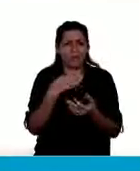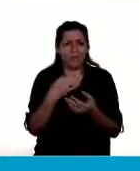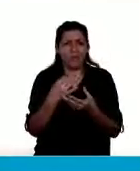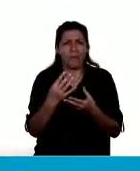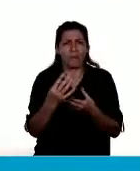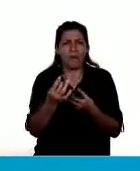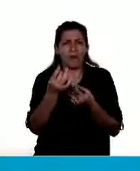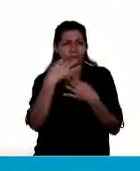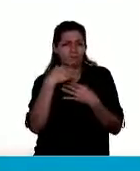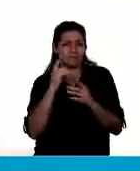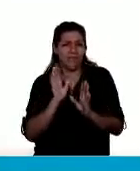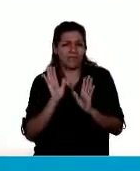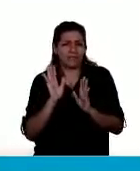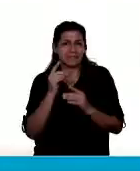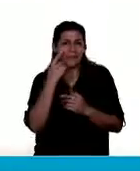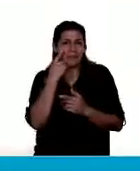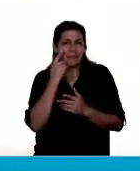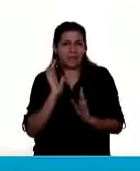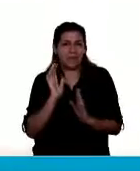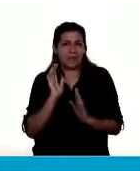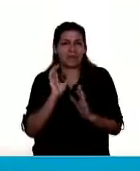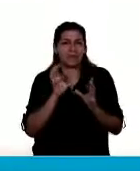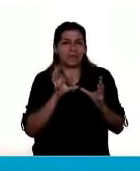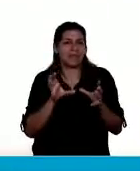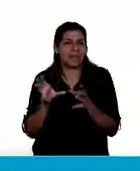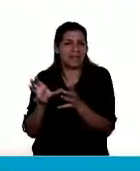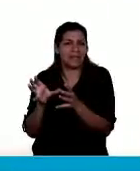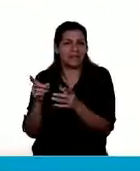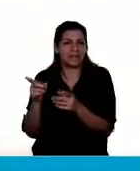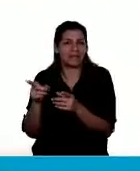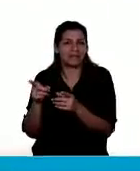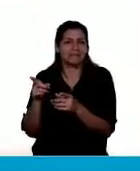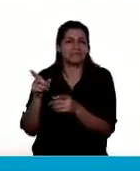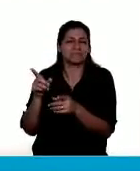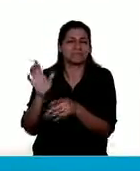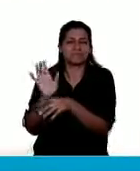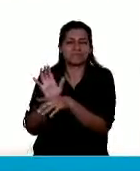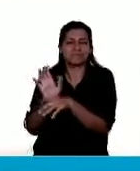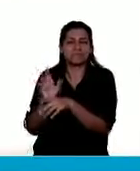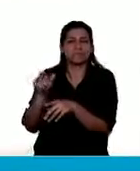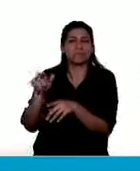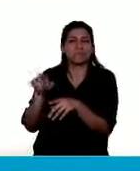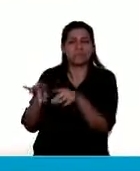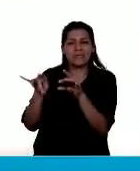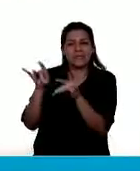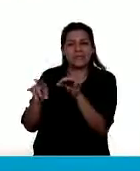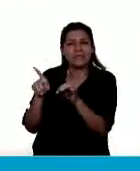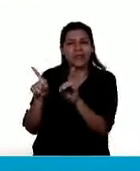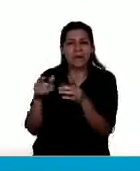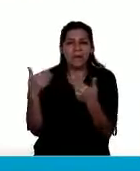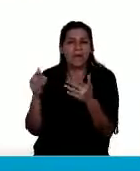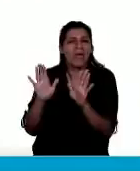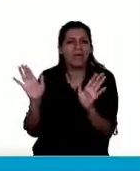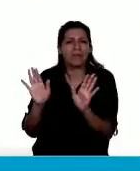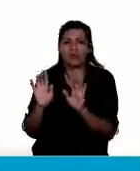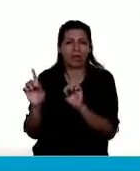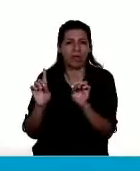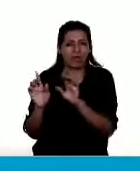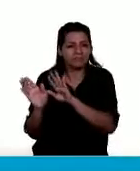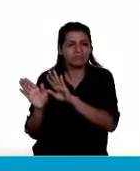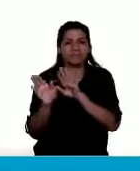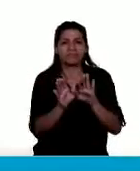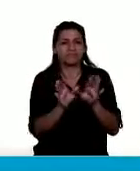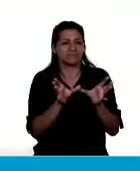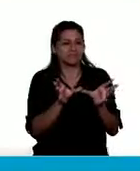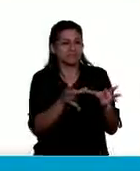o que algunos, ¿no? Porque los sectores más elitistas, oligárquicos, piensan que algunos pueden, ¿no? Que hay un sector que no, pero que